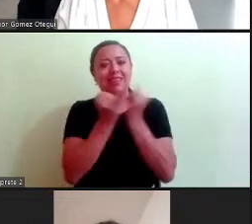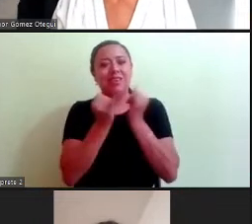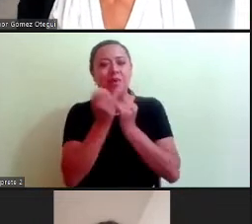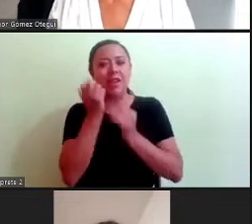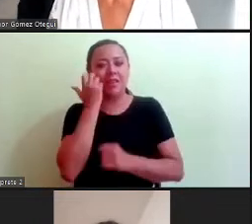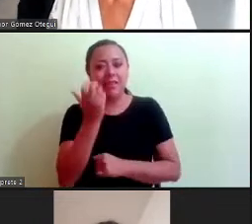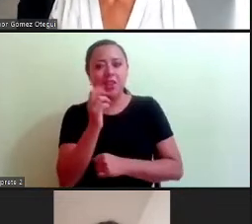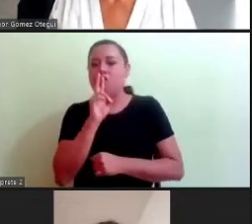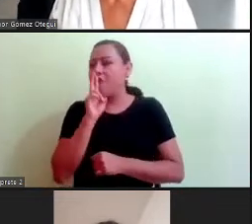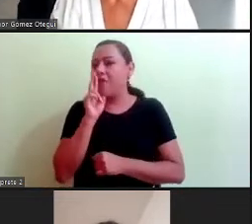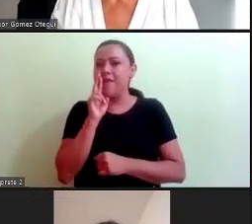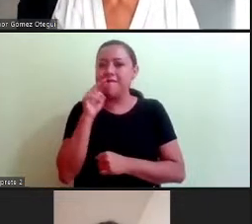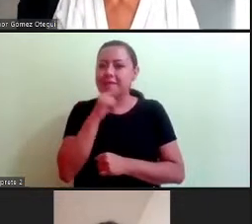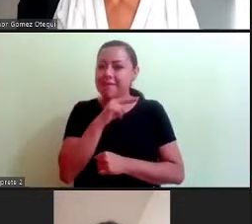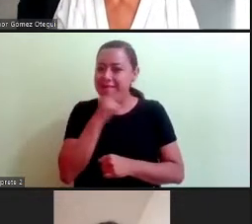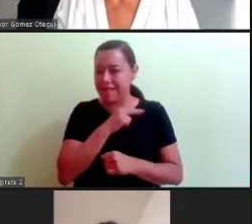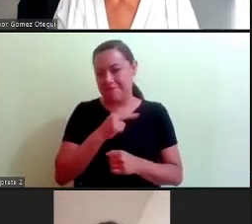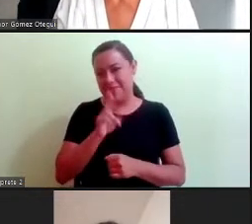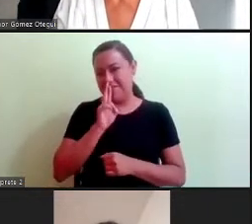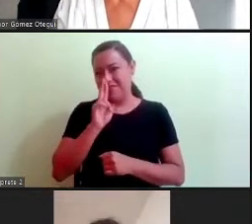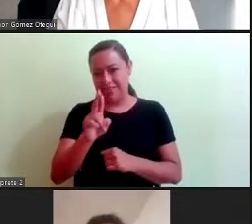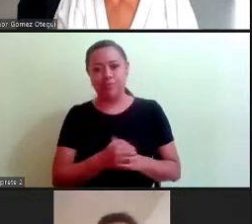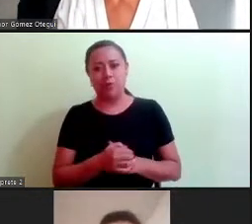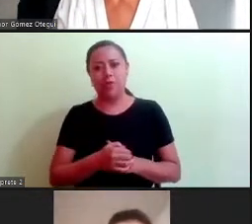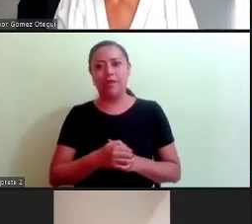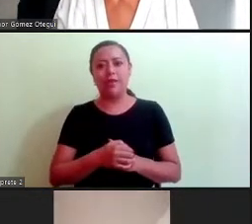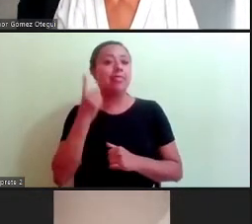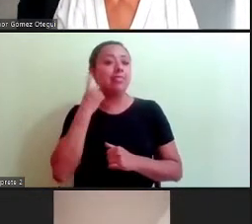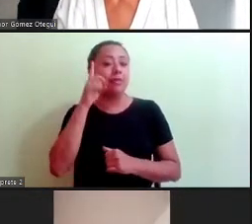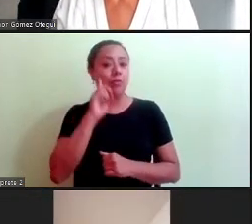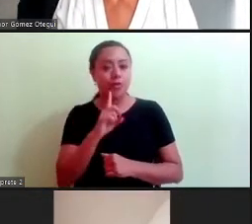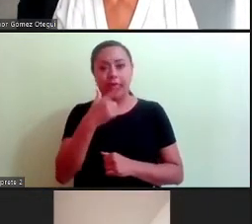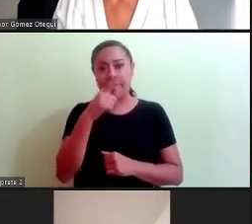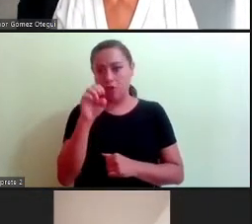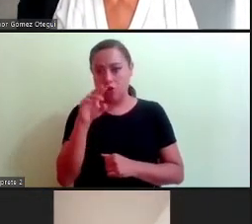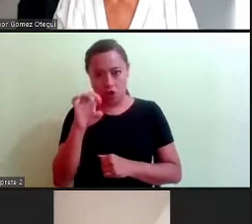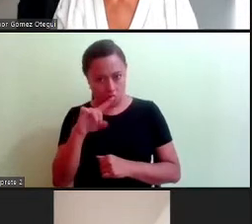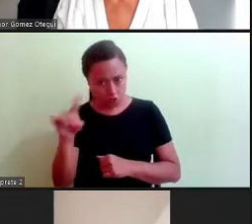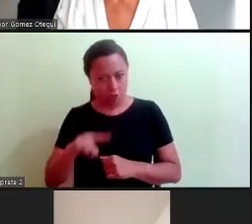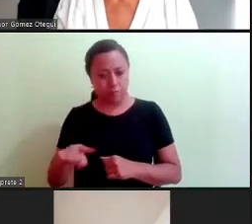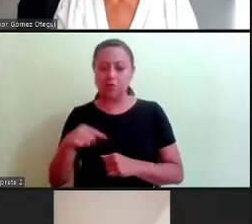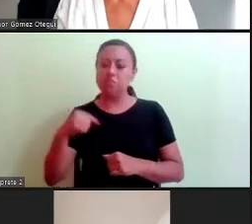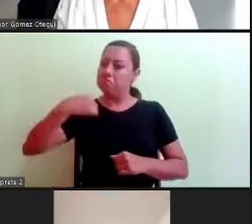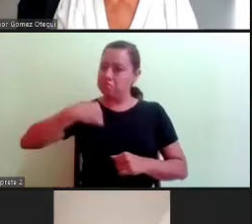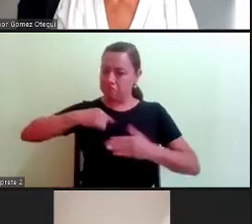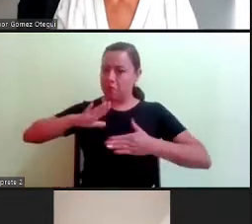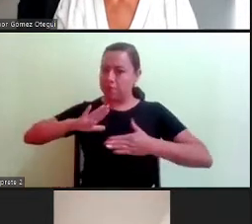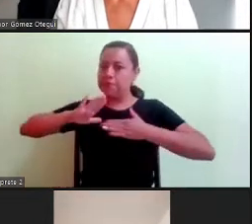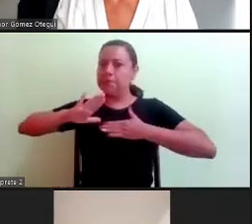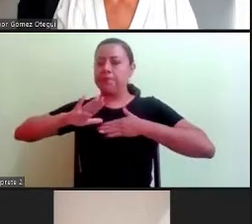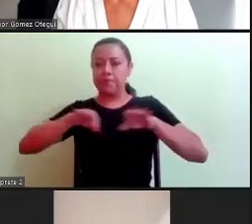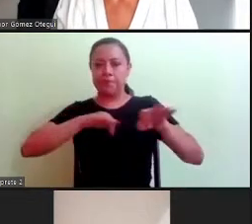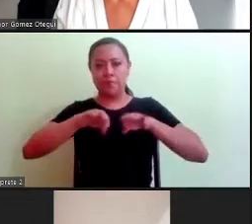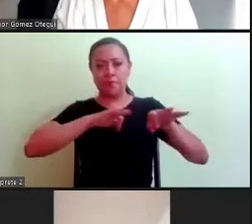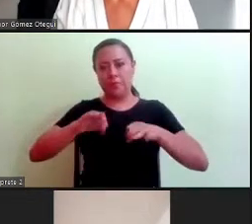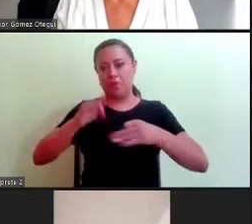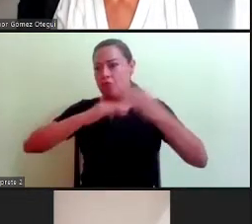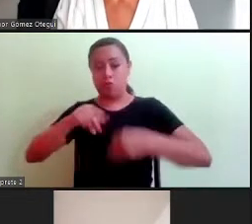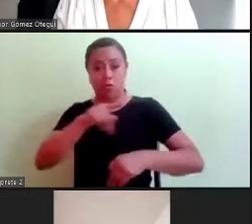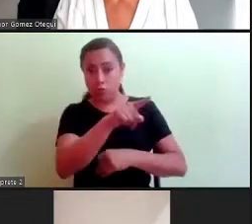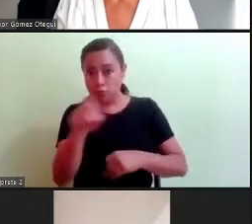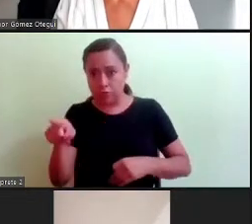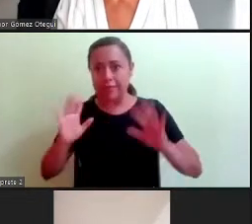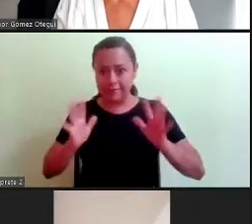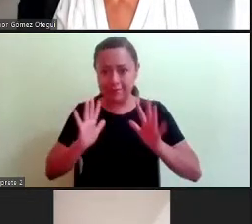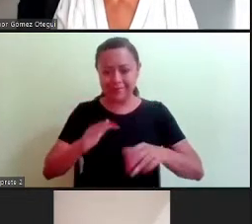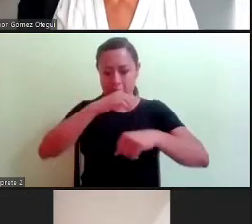Gómez Otegui, tiene nuestro gran compromiso de trabajar, tienen ya todos ustedes mi número telefónico y estaremos